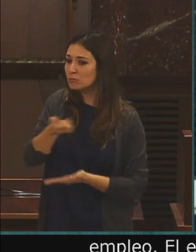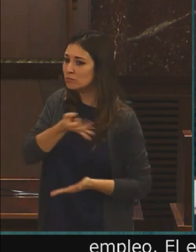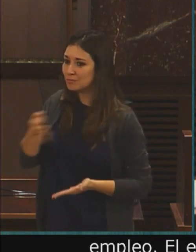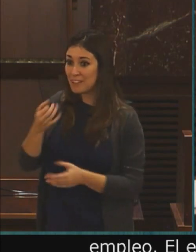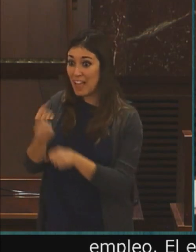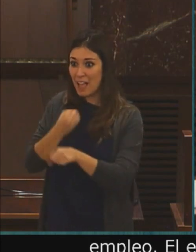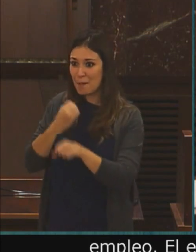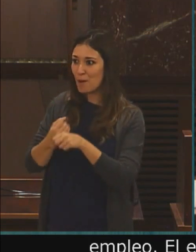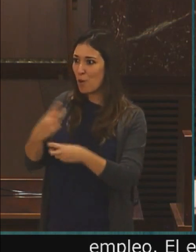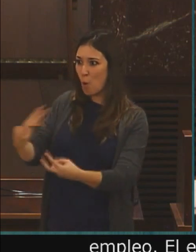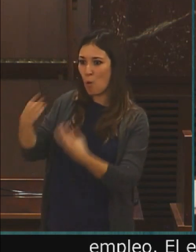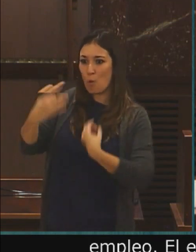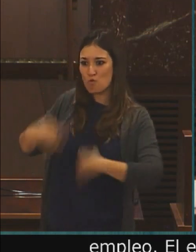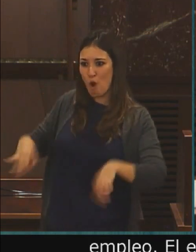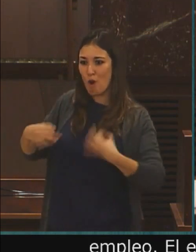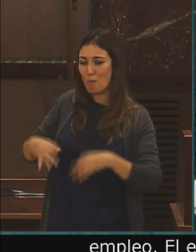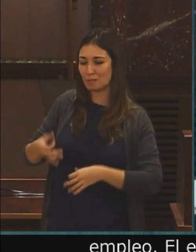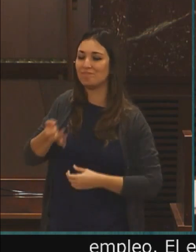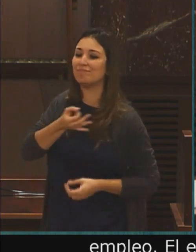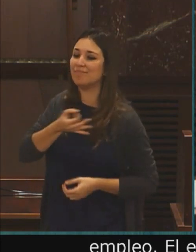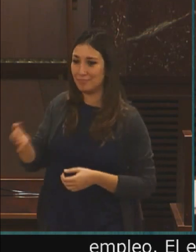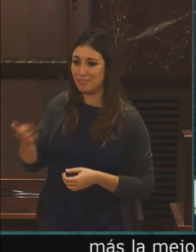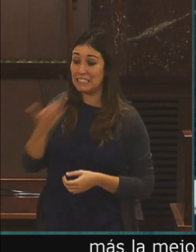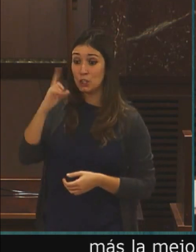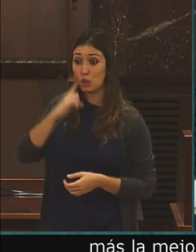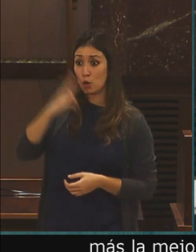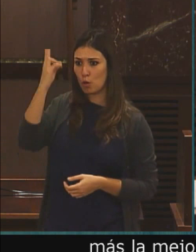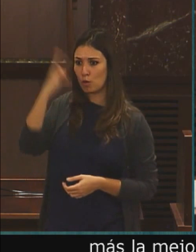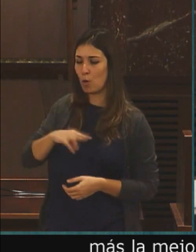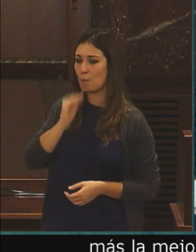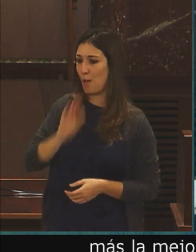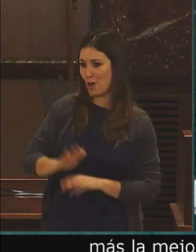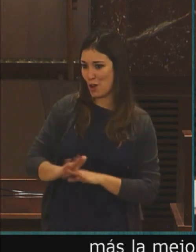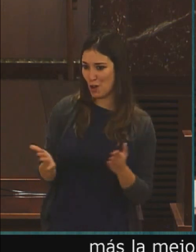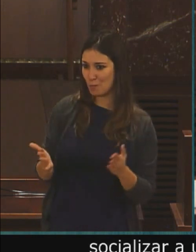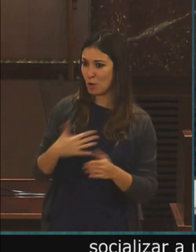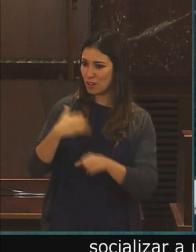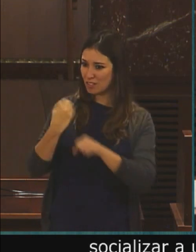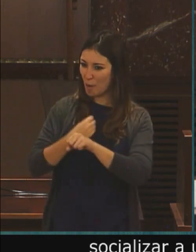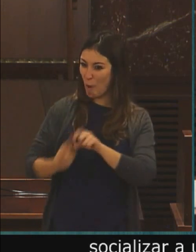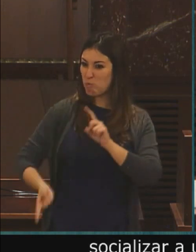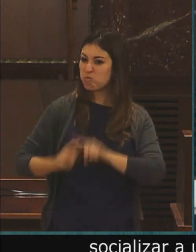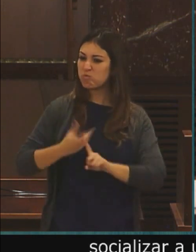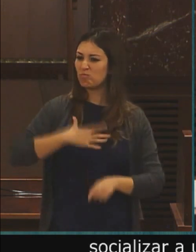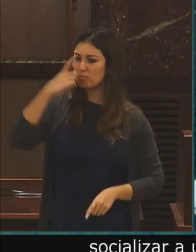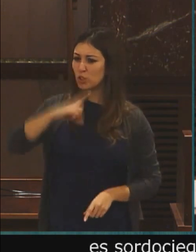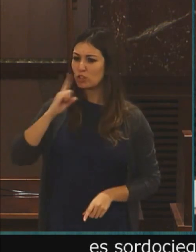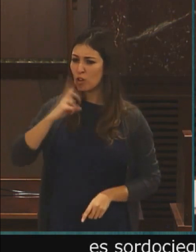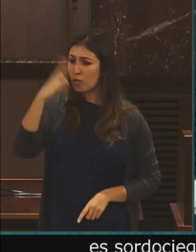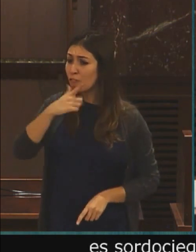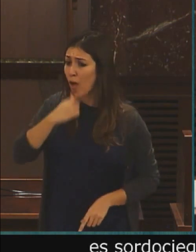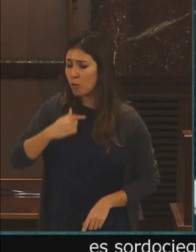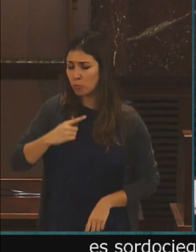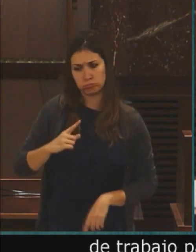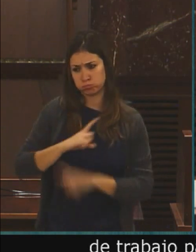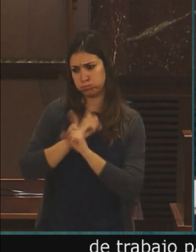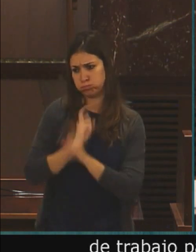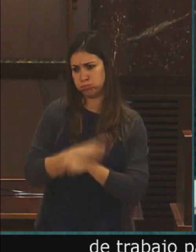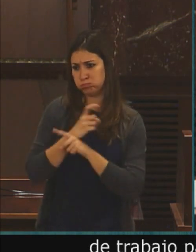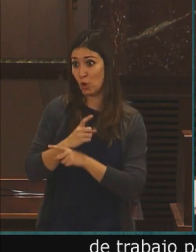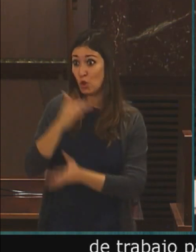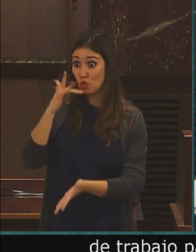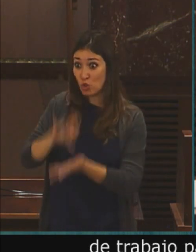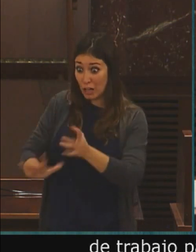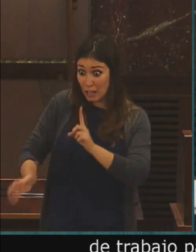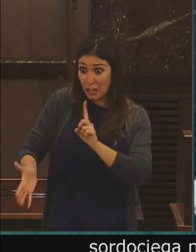forma de normalizar y socializar a una persona, más aún si es sordociega. Conseguir un puesto de trabajo para una persona sordociega no es nada fácil. Por ello, cuando